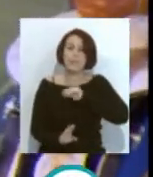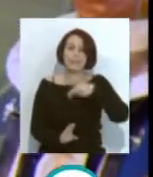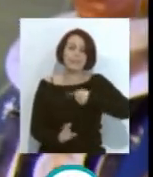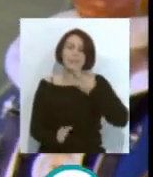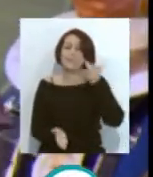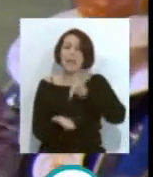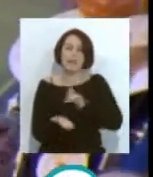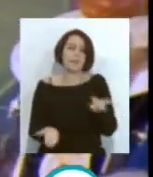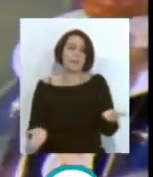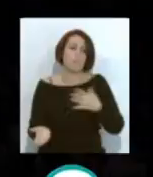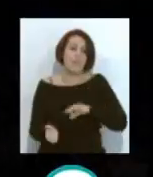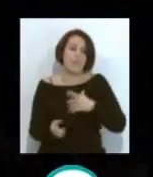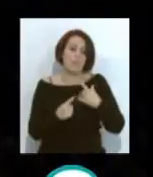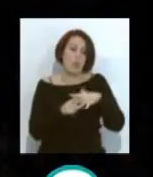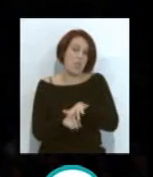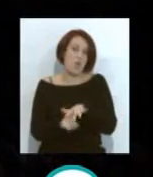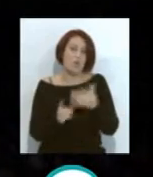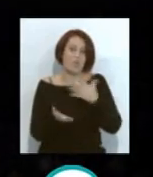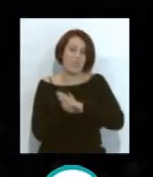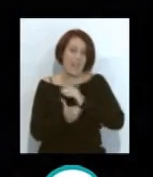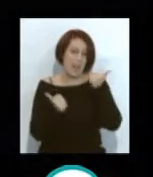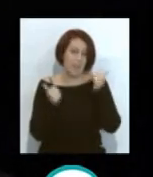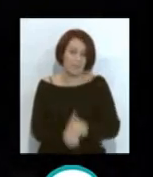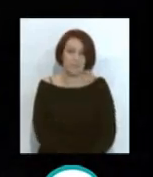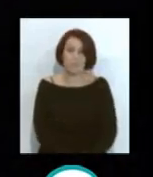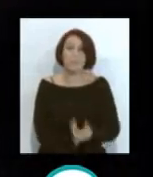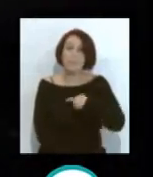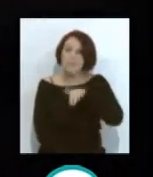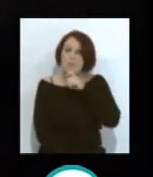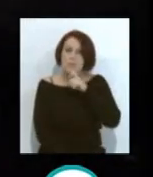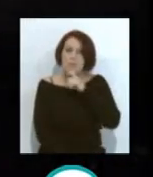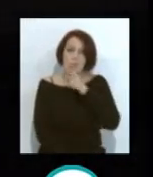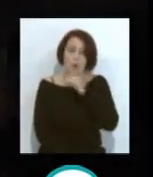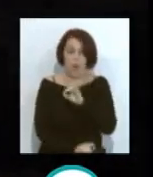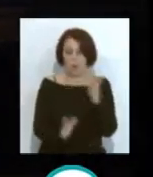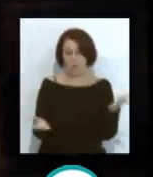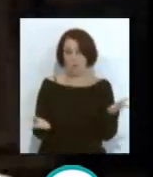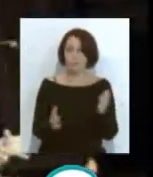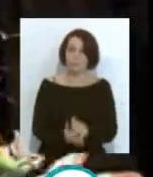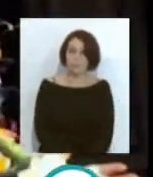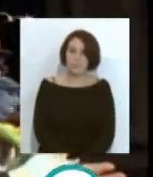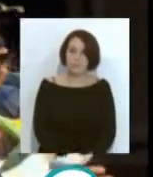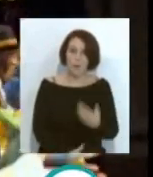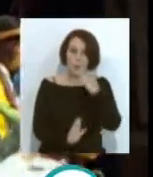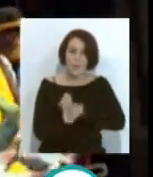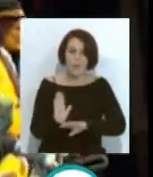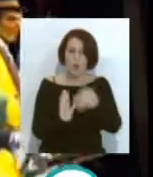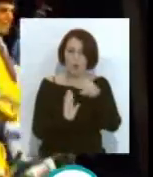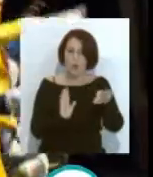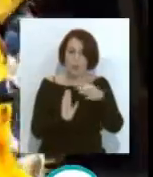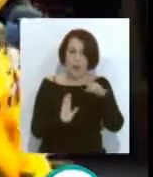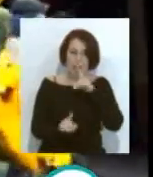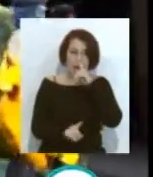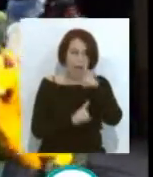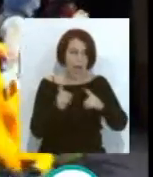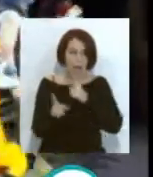esa fecha puede estar la cosa un poquito más tranquila. Y ha sido difícil porque, claro, a la programación normal de cada año de